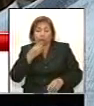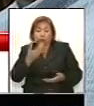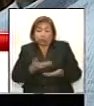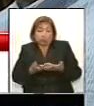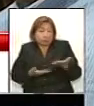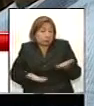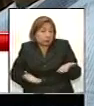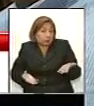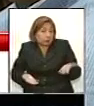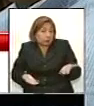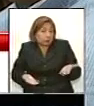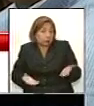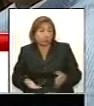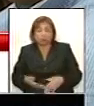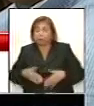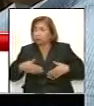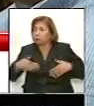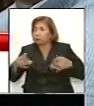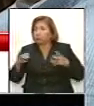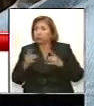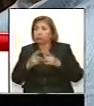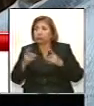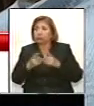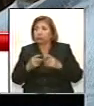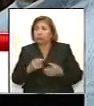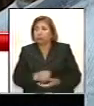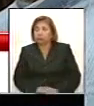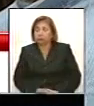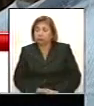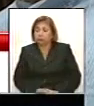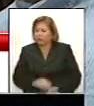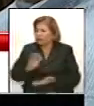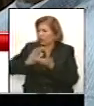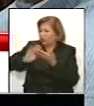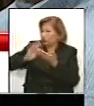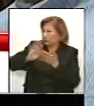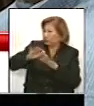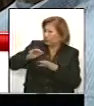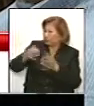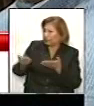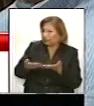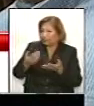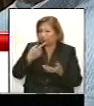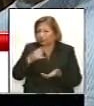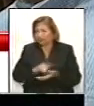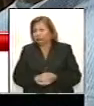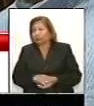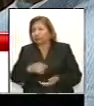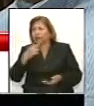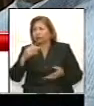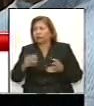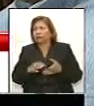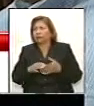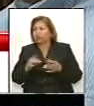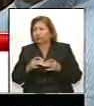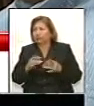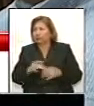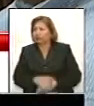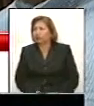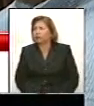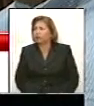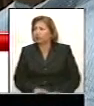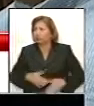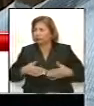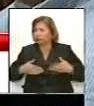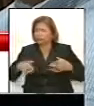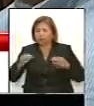caso también poder coordinar, ¿no?, un trabajo. Disculpe que me interrumpa, se encuentra presente una representante de Divindad, entonces podemos